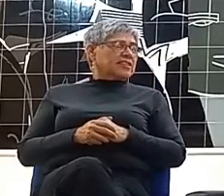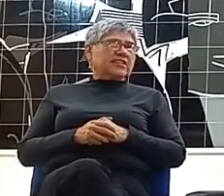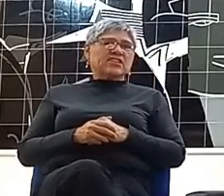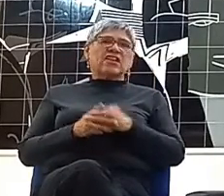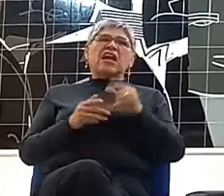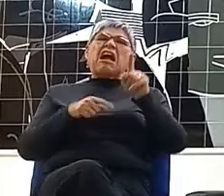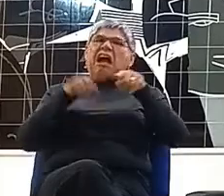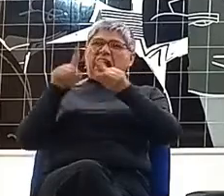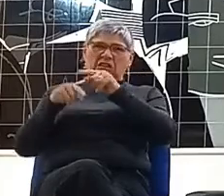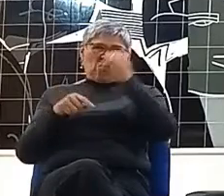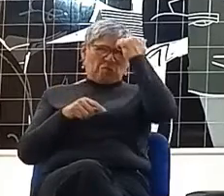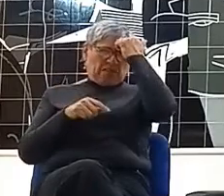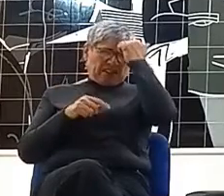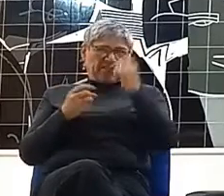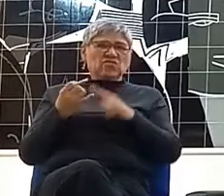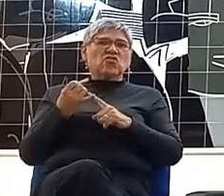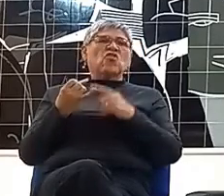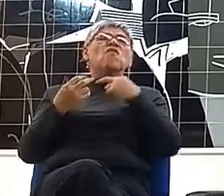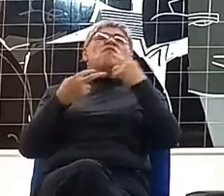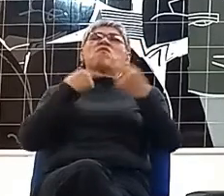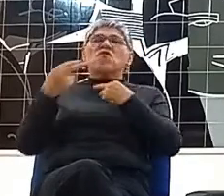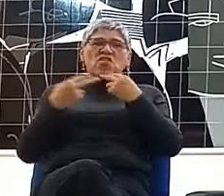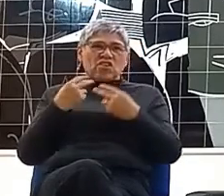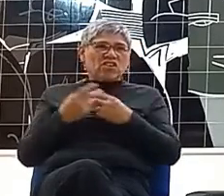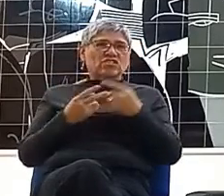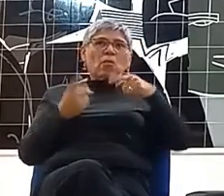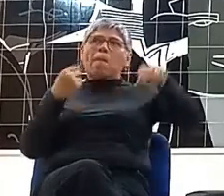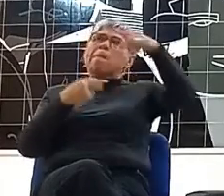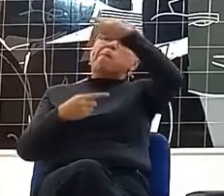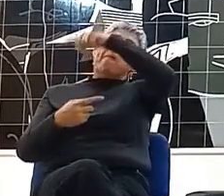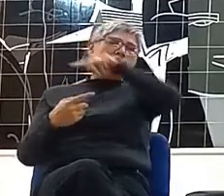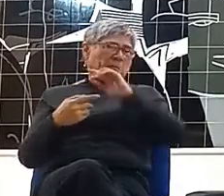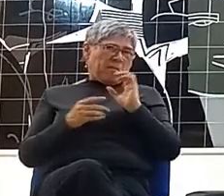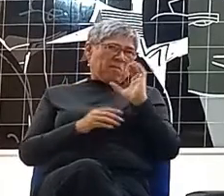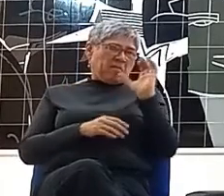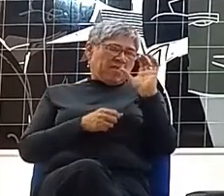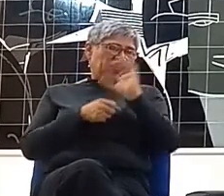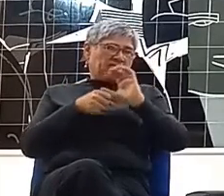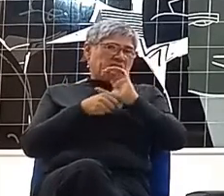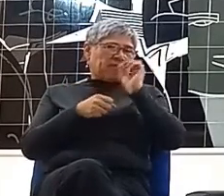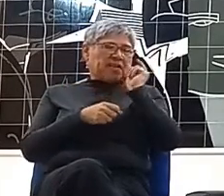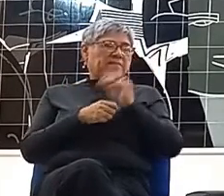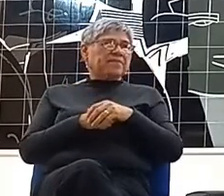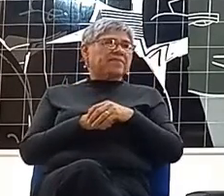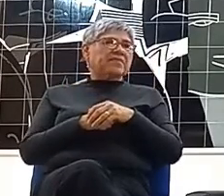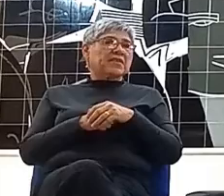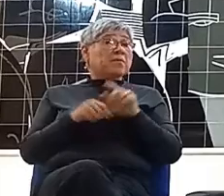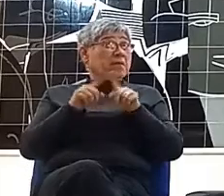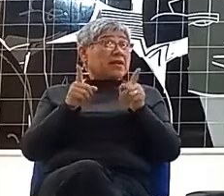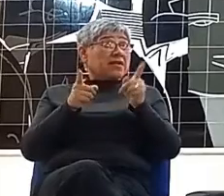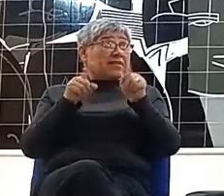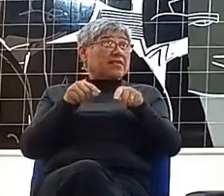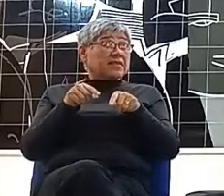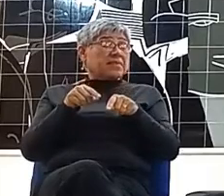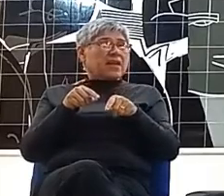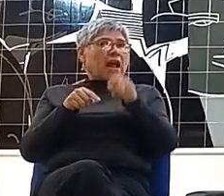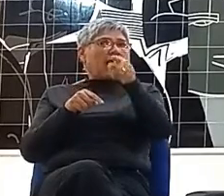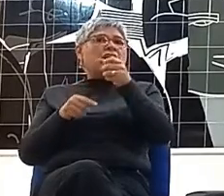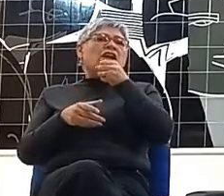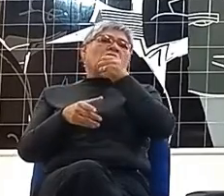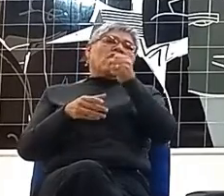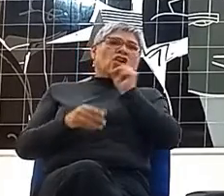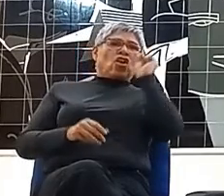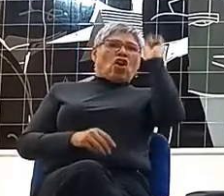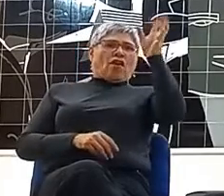unos maestros, unas voces que pasaban por la ciudad, pero la ciudad también tenía unos